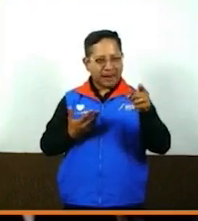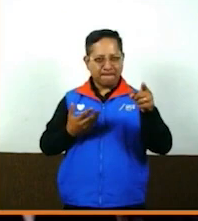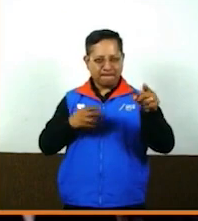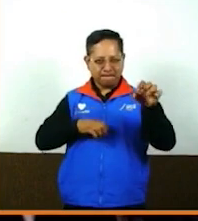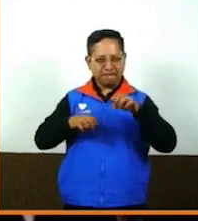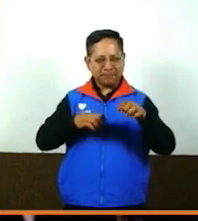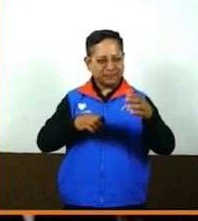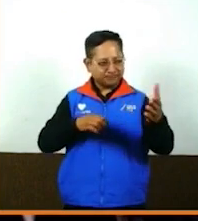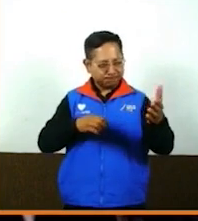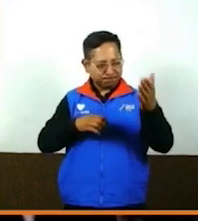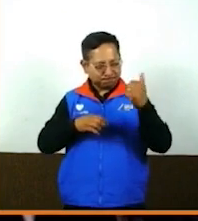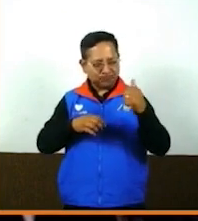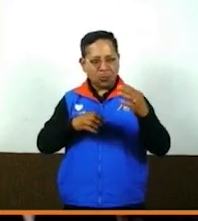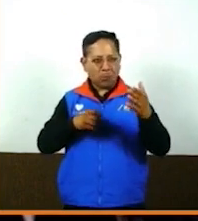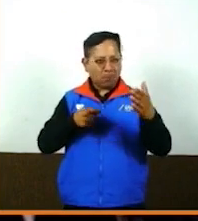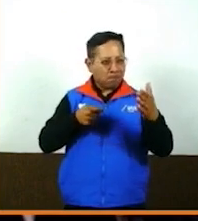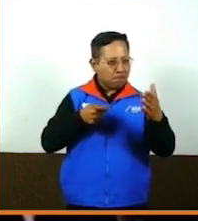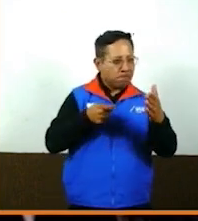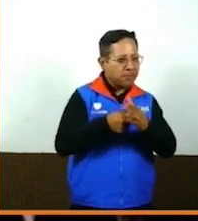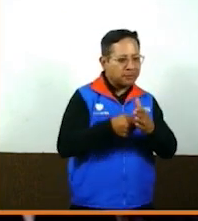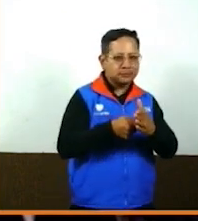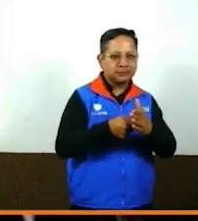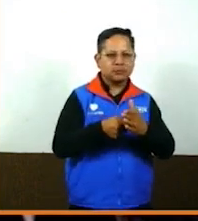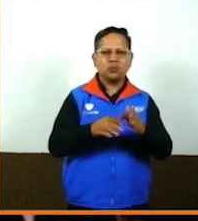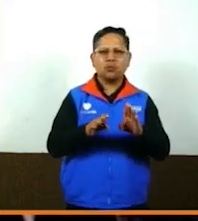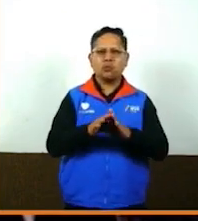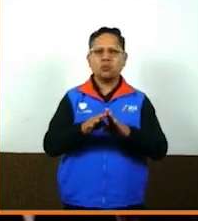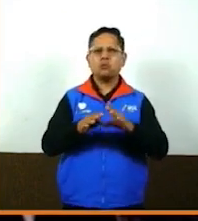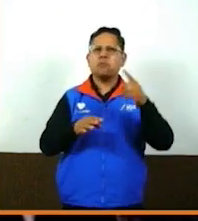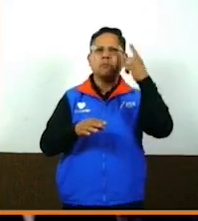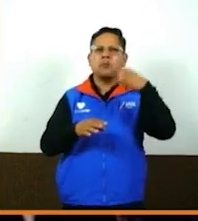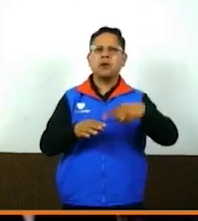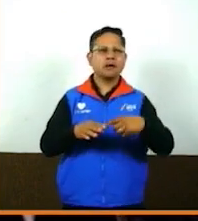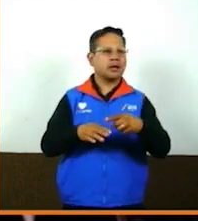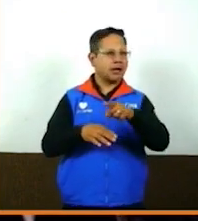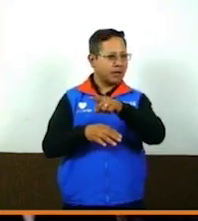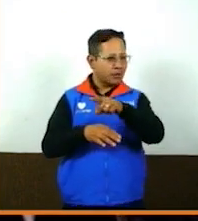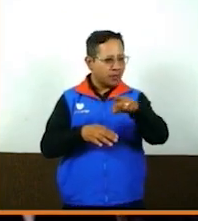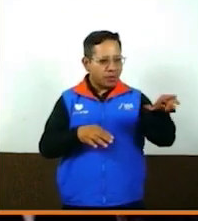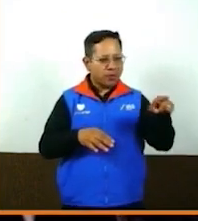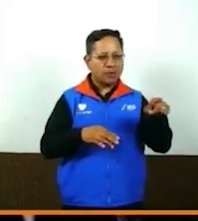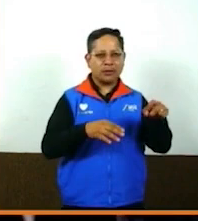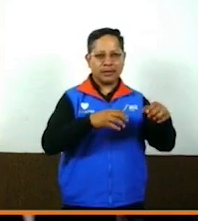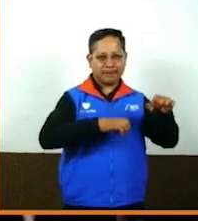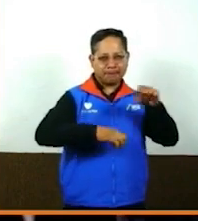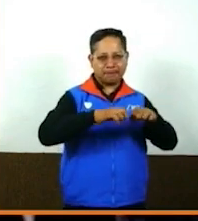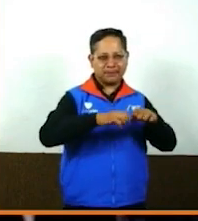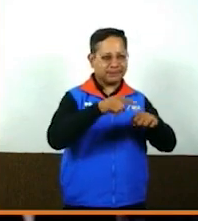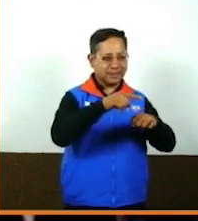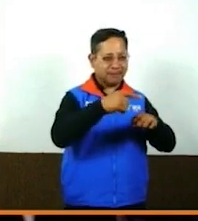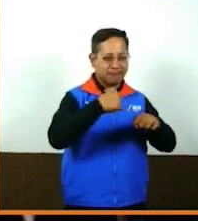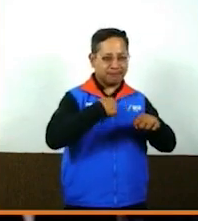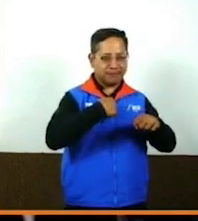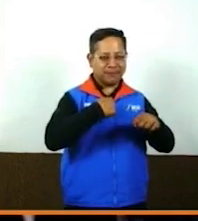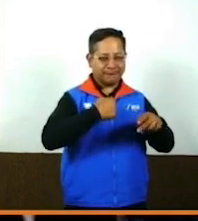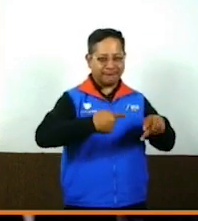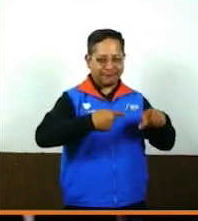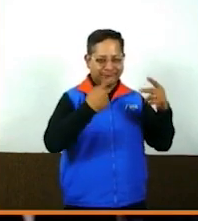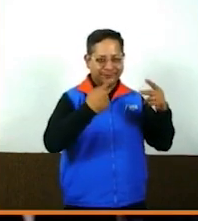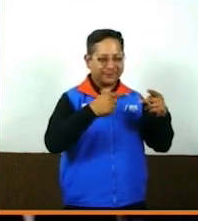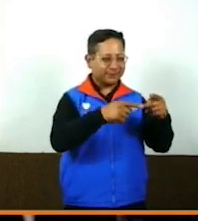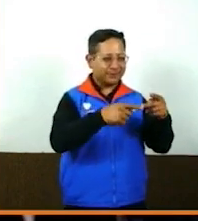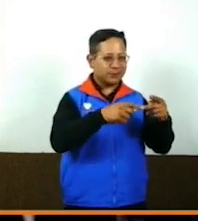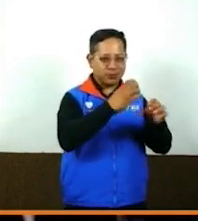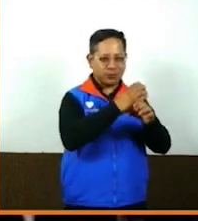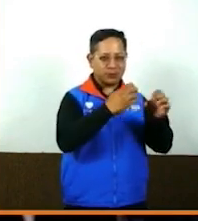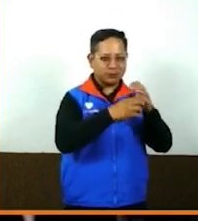veces presionamos como clientes para que haya prácticas, planes y programas que se atengan a nuestra firme creencia